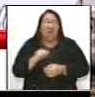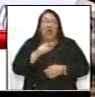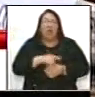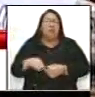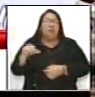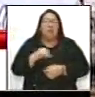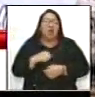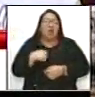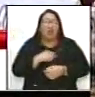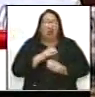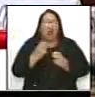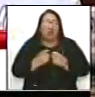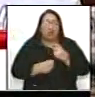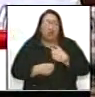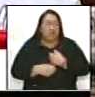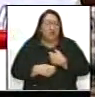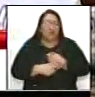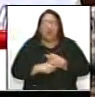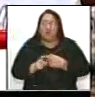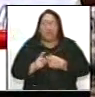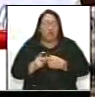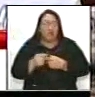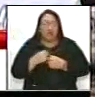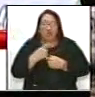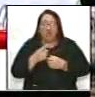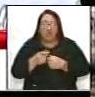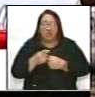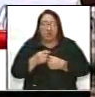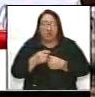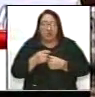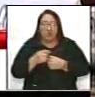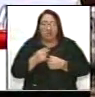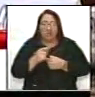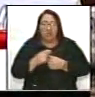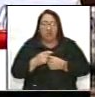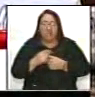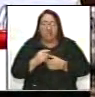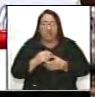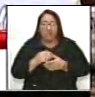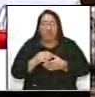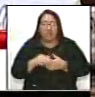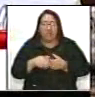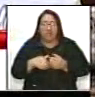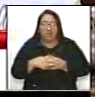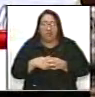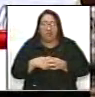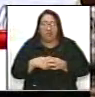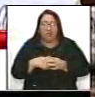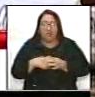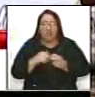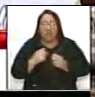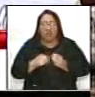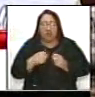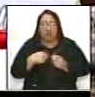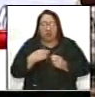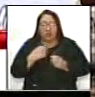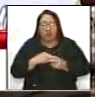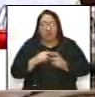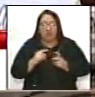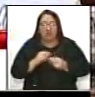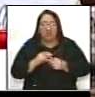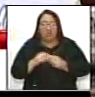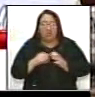película. Pero realmente, díganme, ¿cuál es la salida legal? que diga que no estamos contraviniendo el